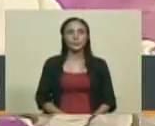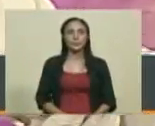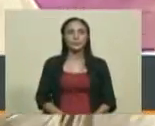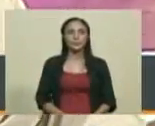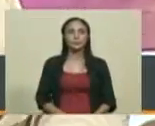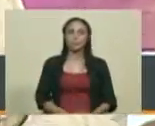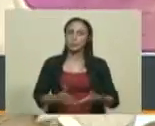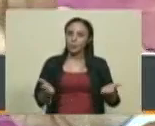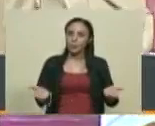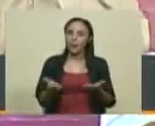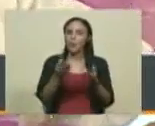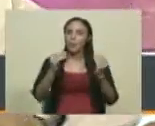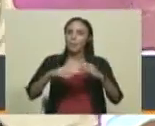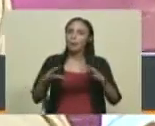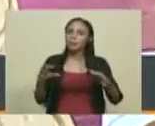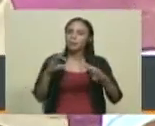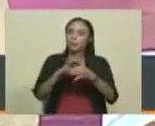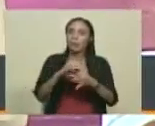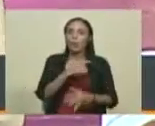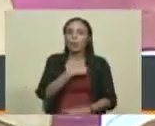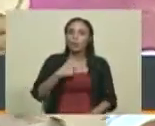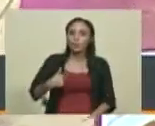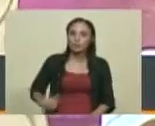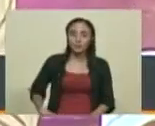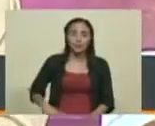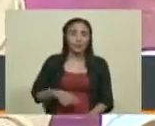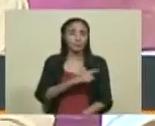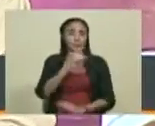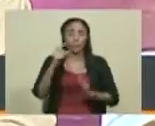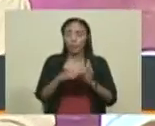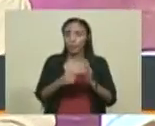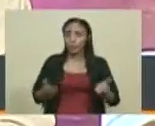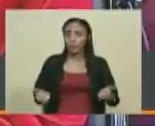tenemos que profundizar las alianzas con China al máximo nivel,